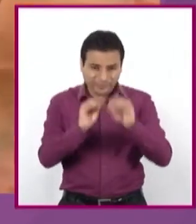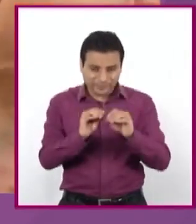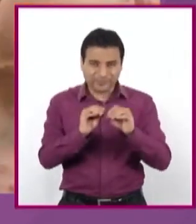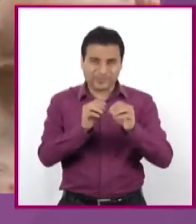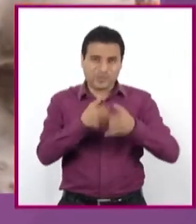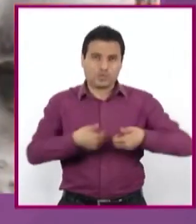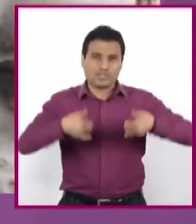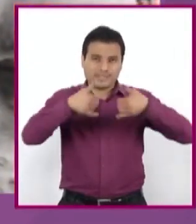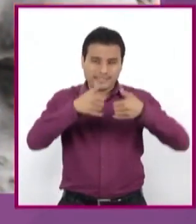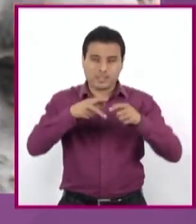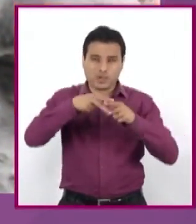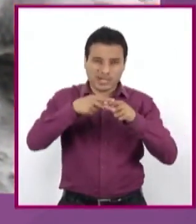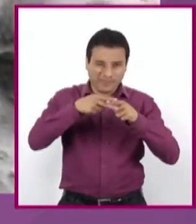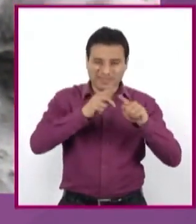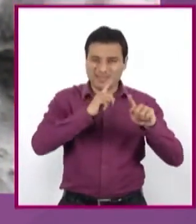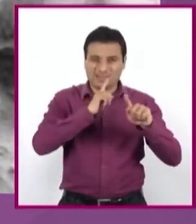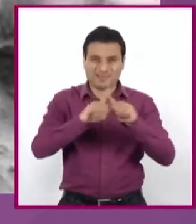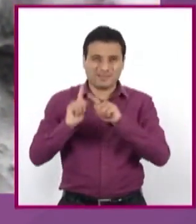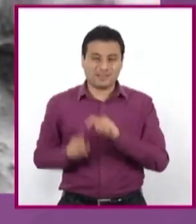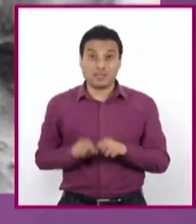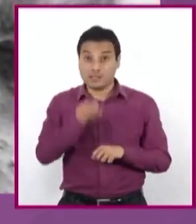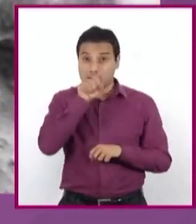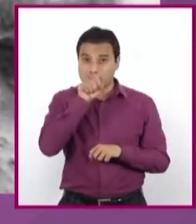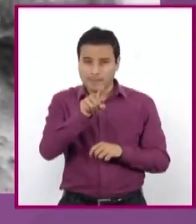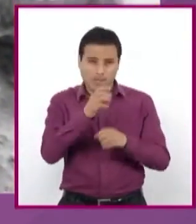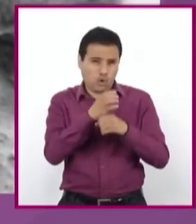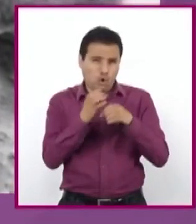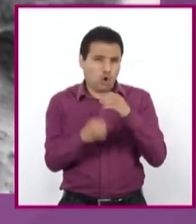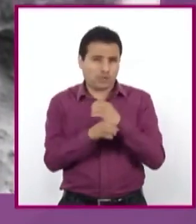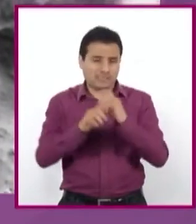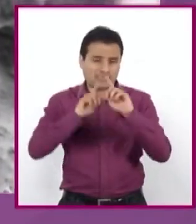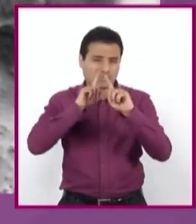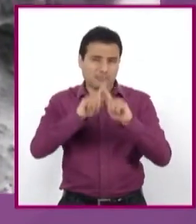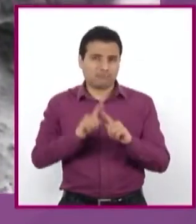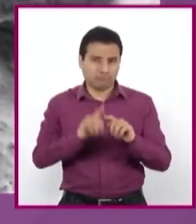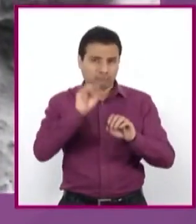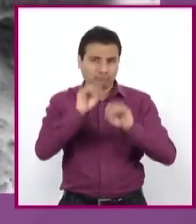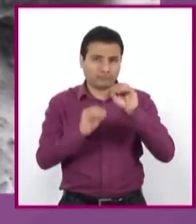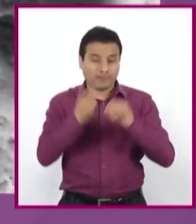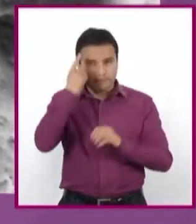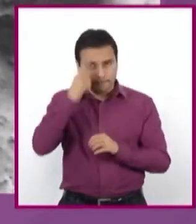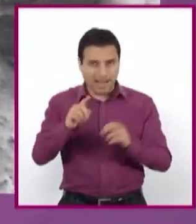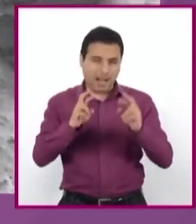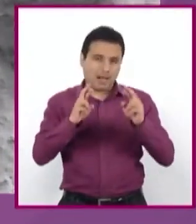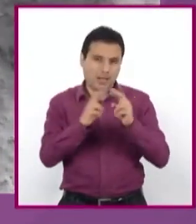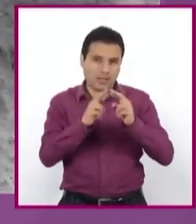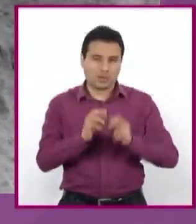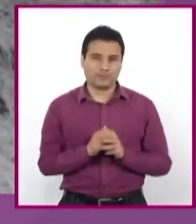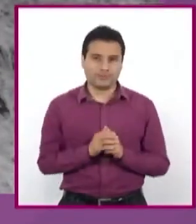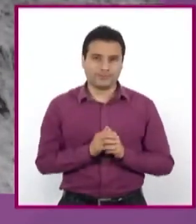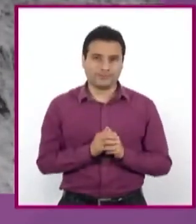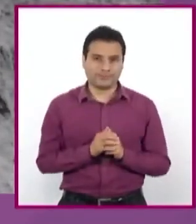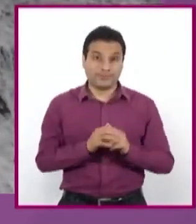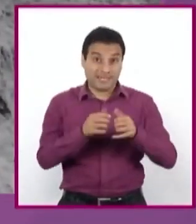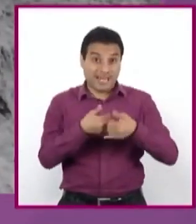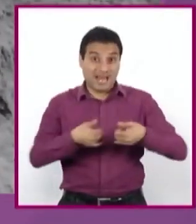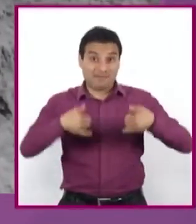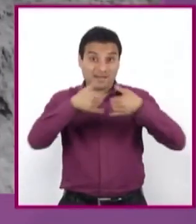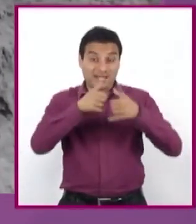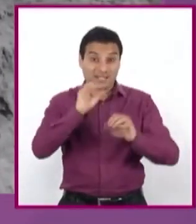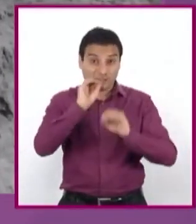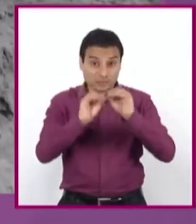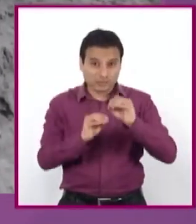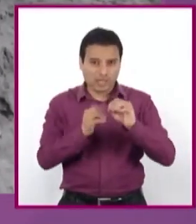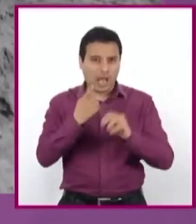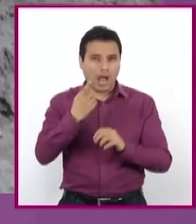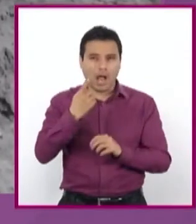y herramientas, así como a la creación de objetos domésticos y de uso ritual. La alfarería de Tlatilco destaca